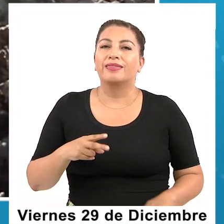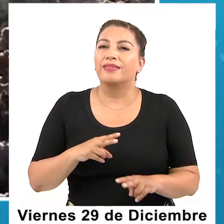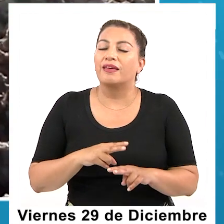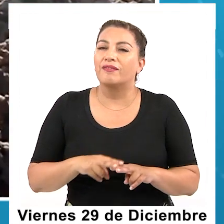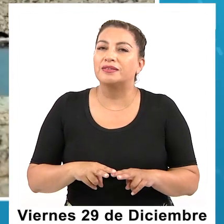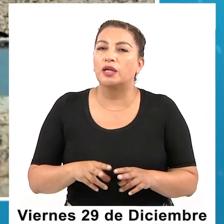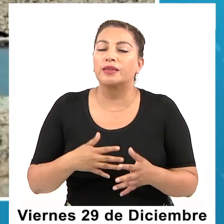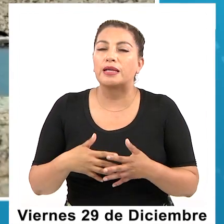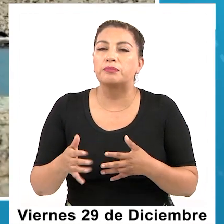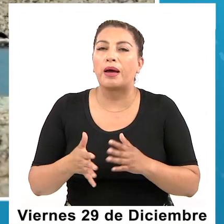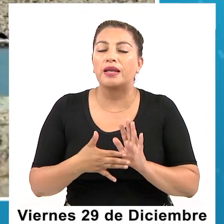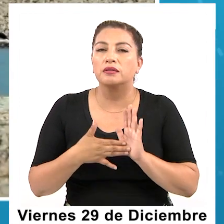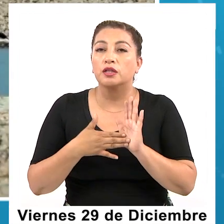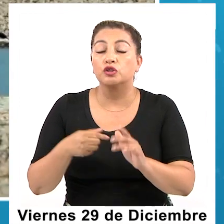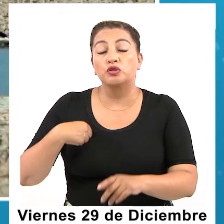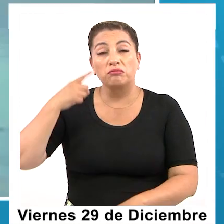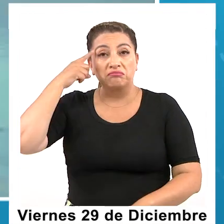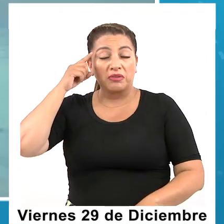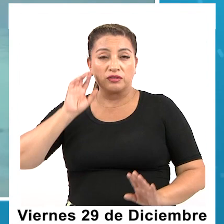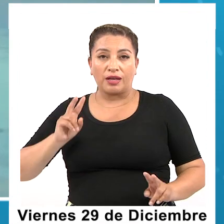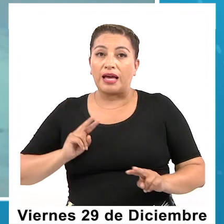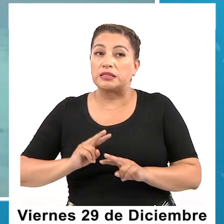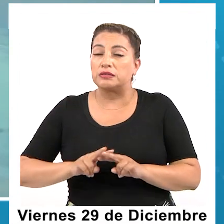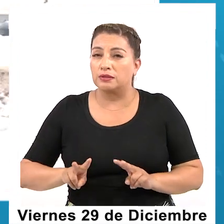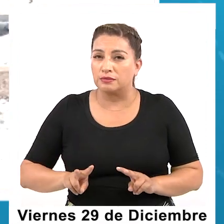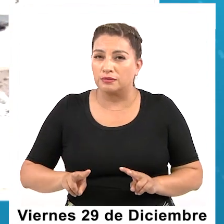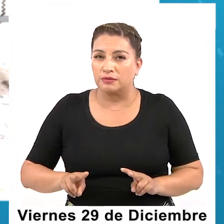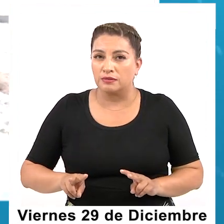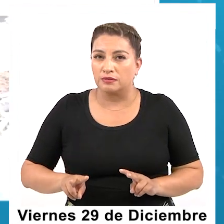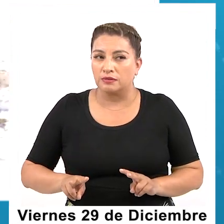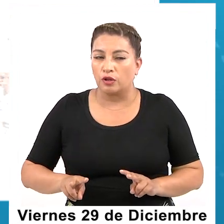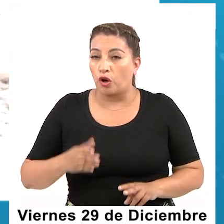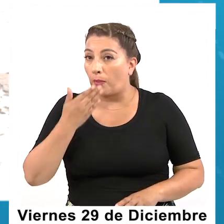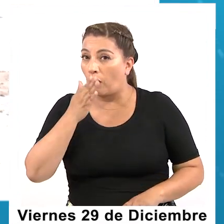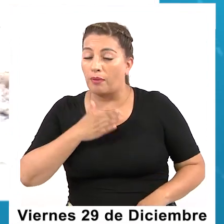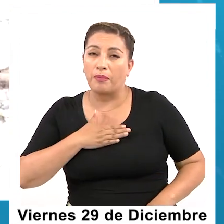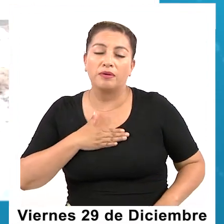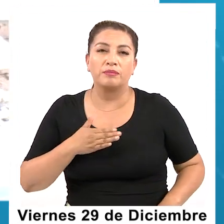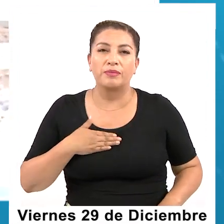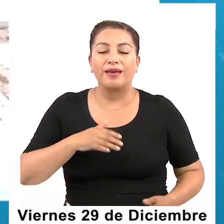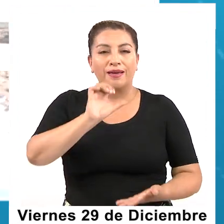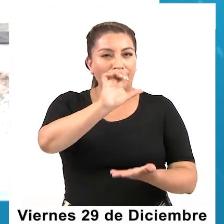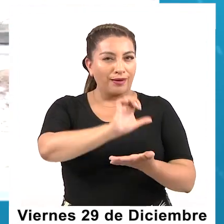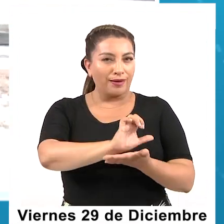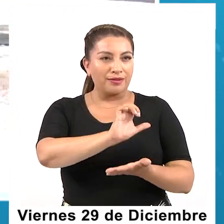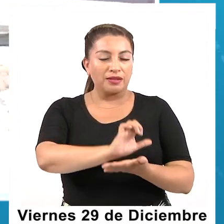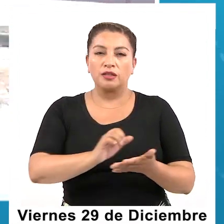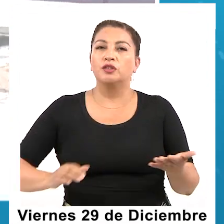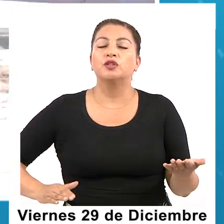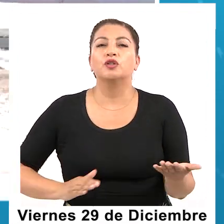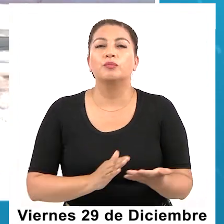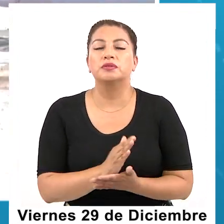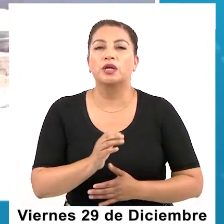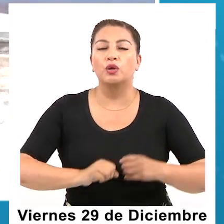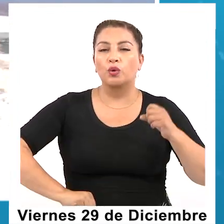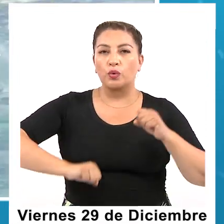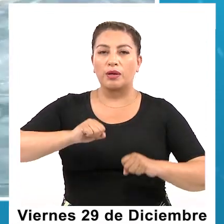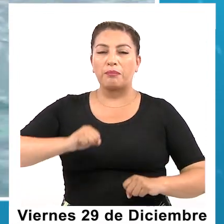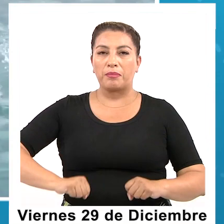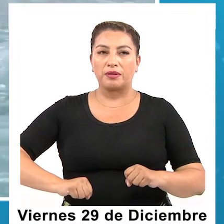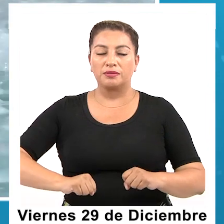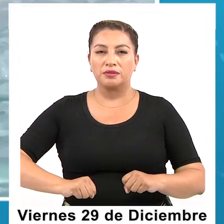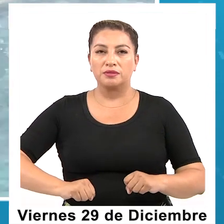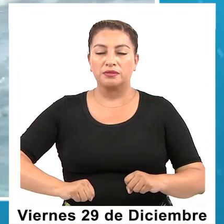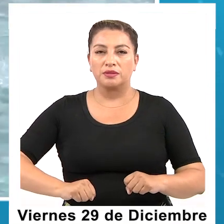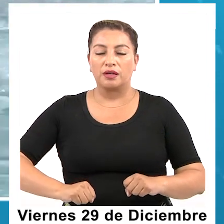manera transparente. Yo lo que hubiese esperado es que, o sea, lo ideal para mí era que el Estado empezara con una empresa estatal la